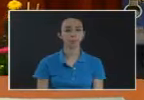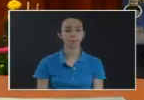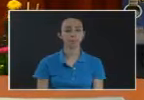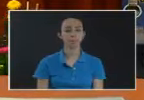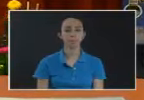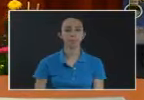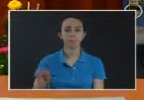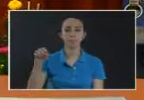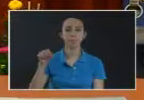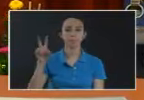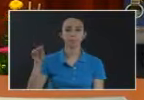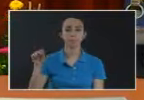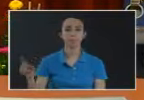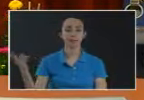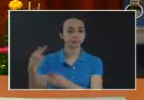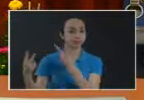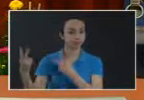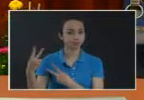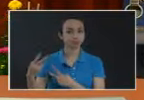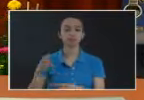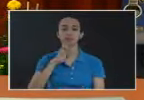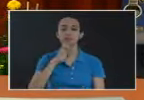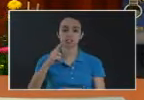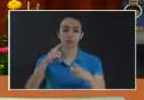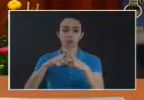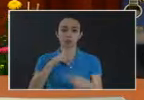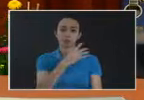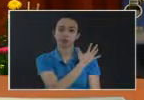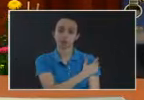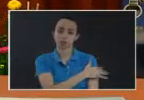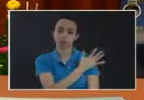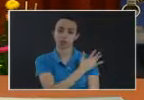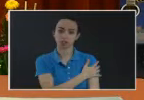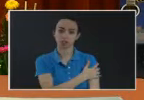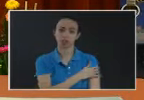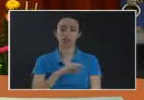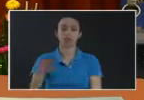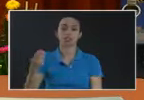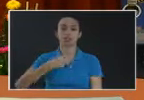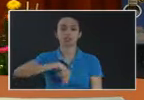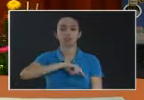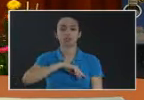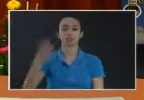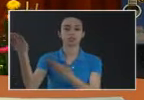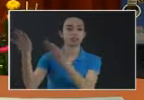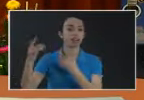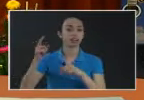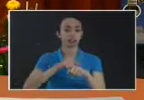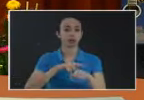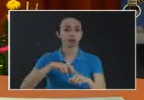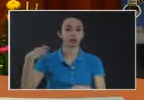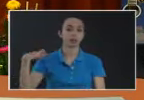Si no ha venido, es por pura misericordia que nos está dando tiempo que nos arreglemos.